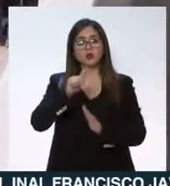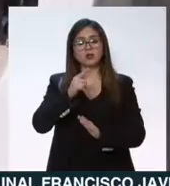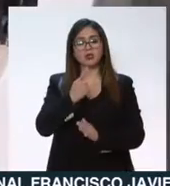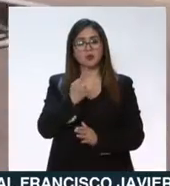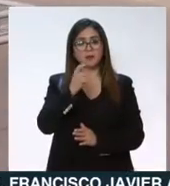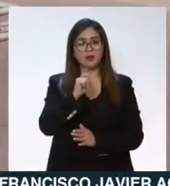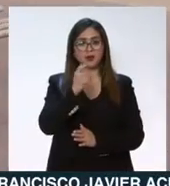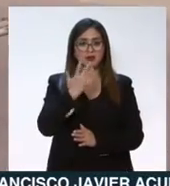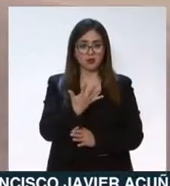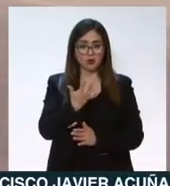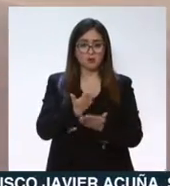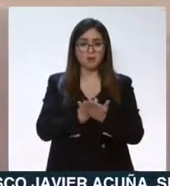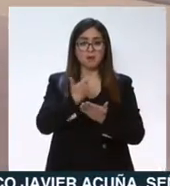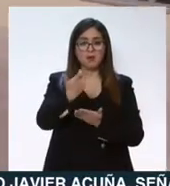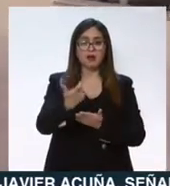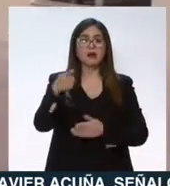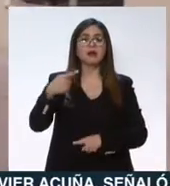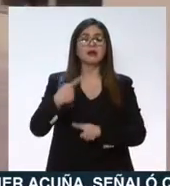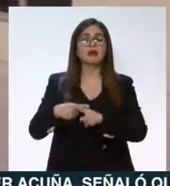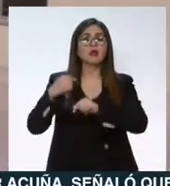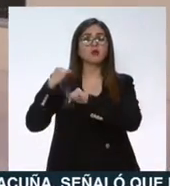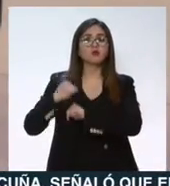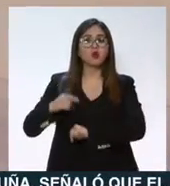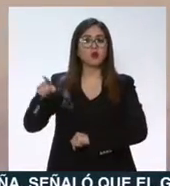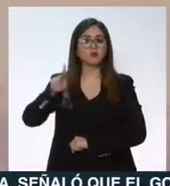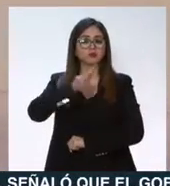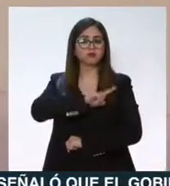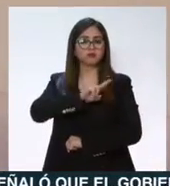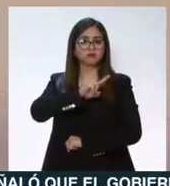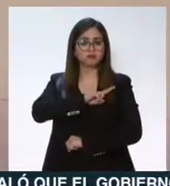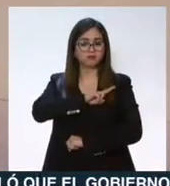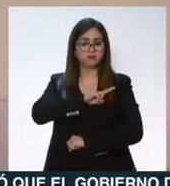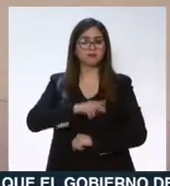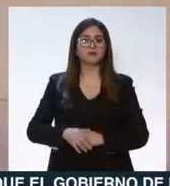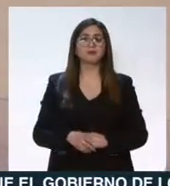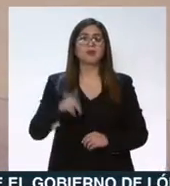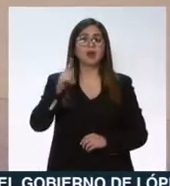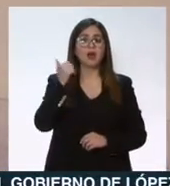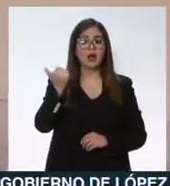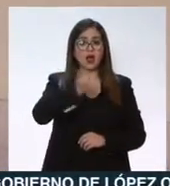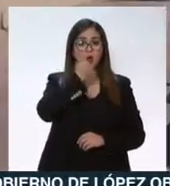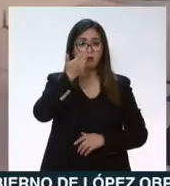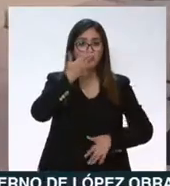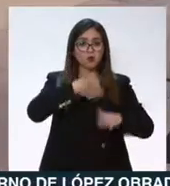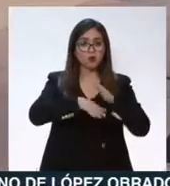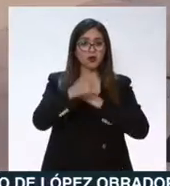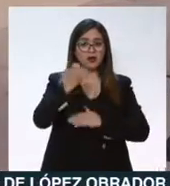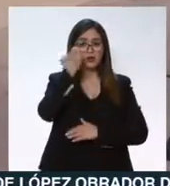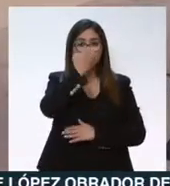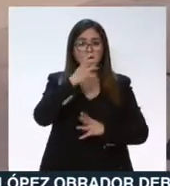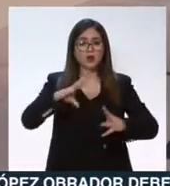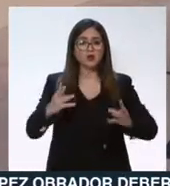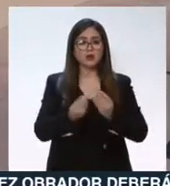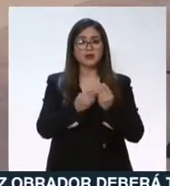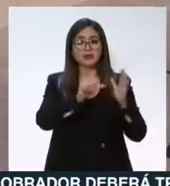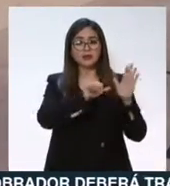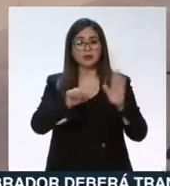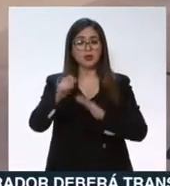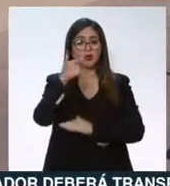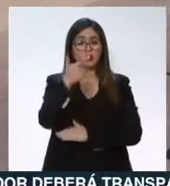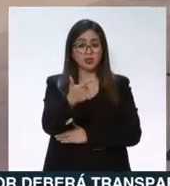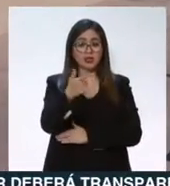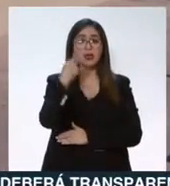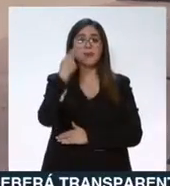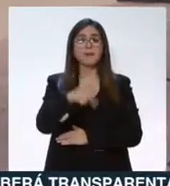11.800.725 pesos y estuvo a cargo de la iniciativa privada. Los alumnos que regresaron a su plantel son 607 sin contar